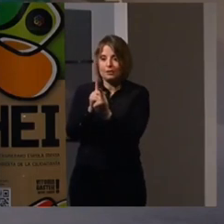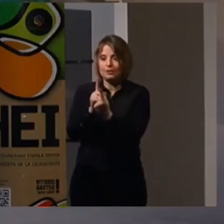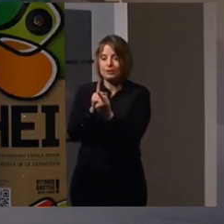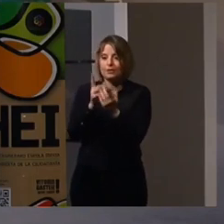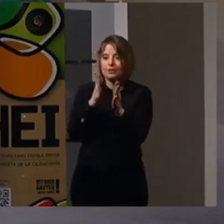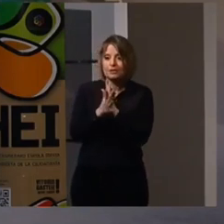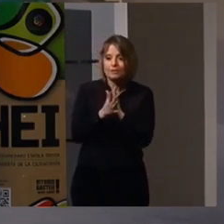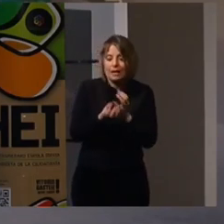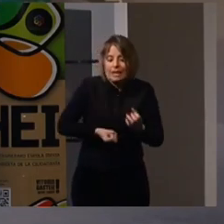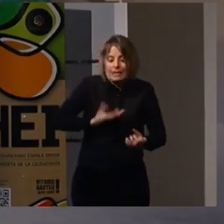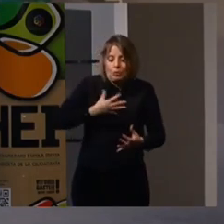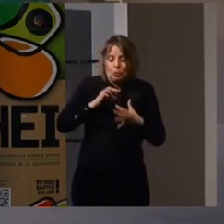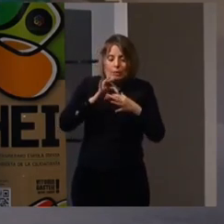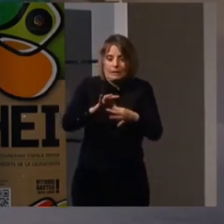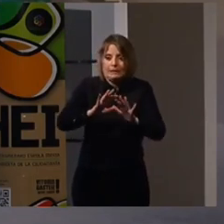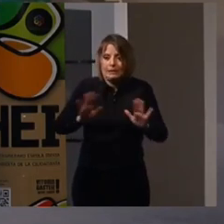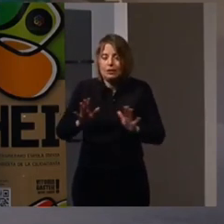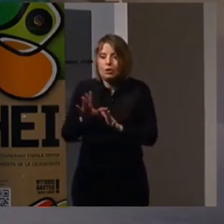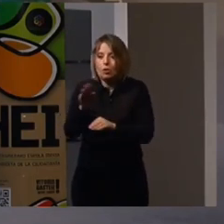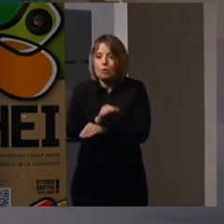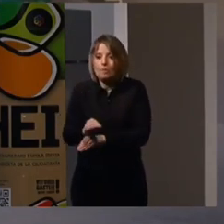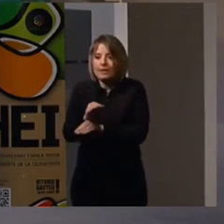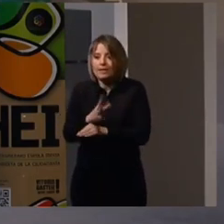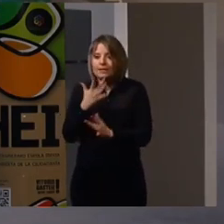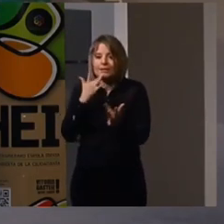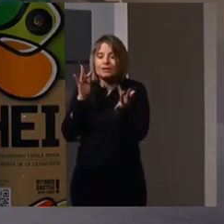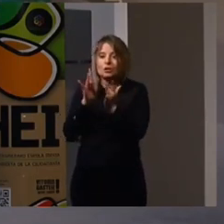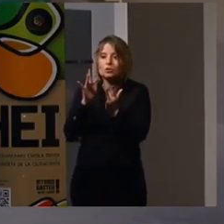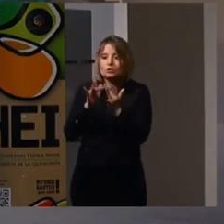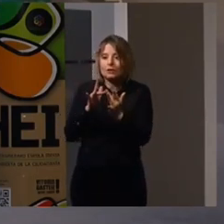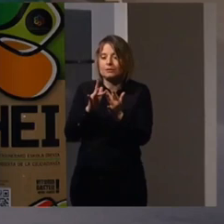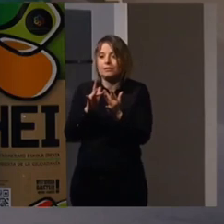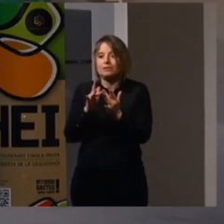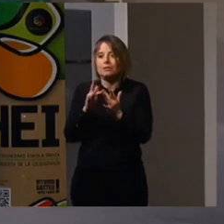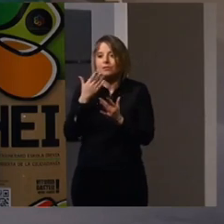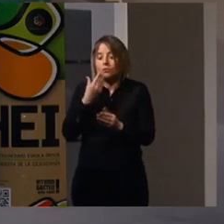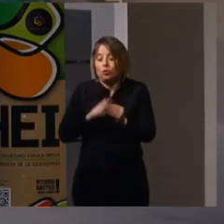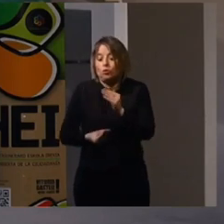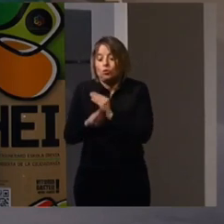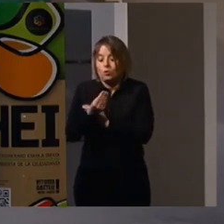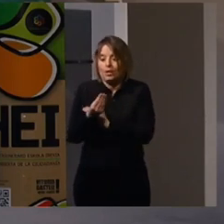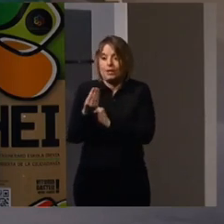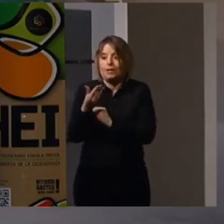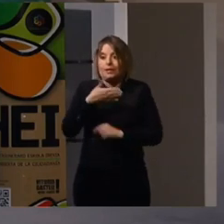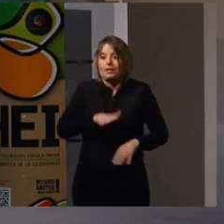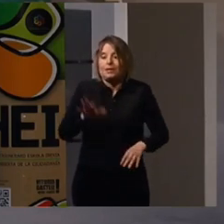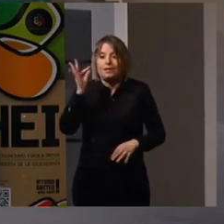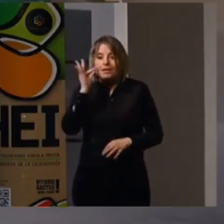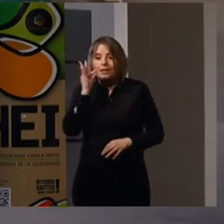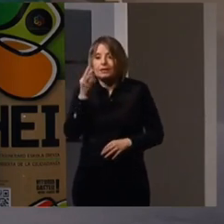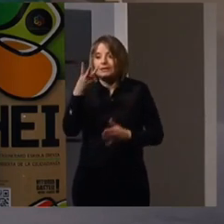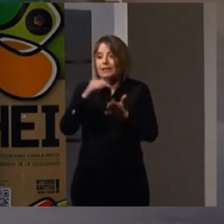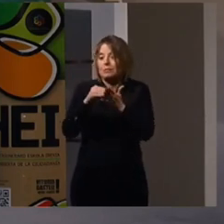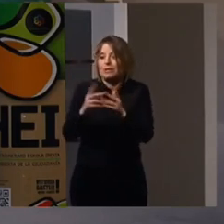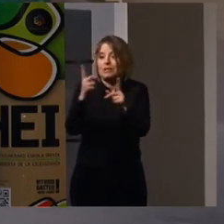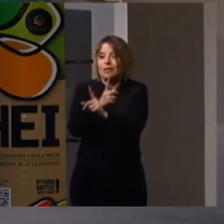al síntoma y punto pelota. O el pediatra con el que tienes una relación súper intensa cuando nacen tus hijas, pues si te lo cambian